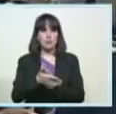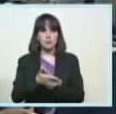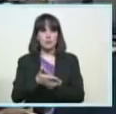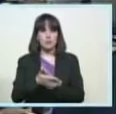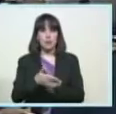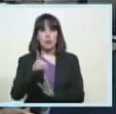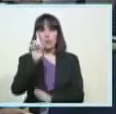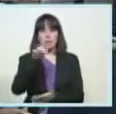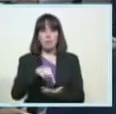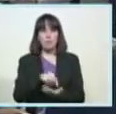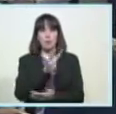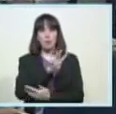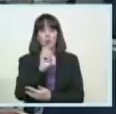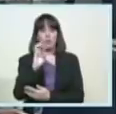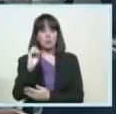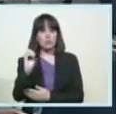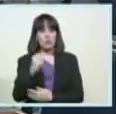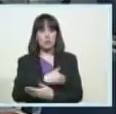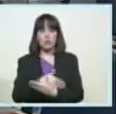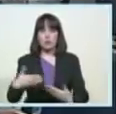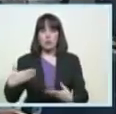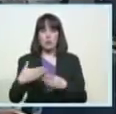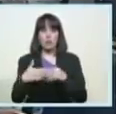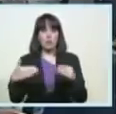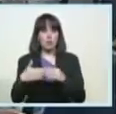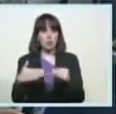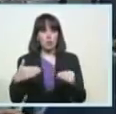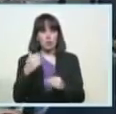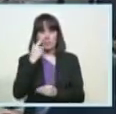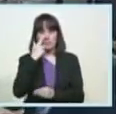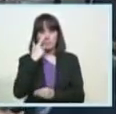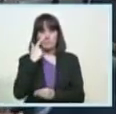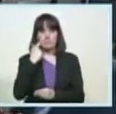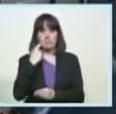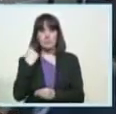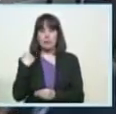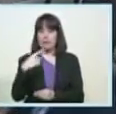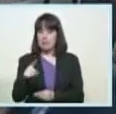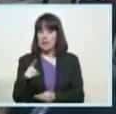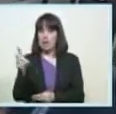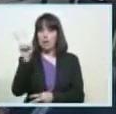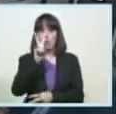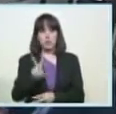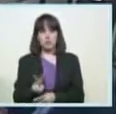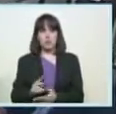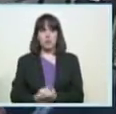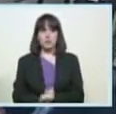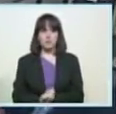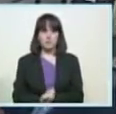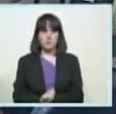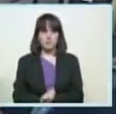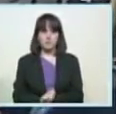1400 millones de dólares que le pertenecen a venezuela